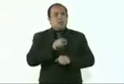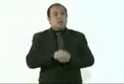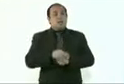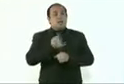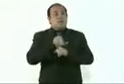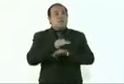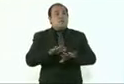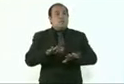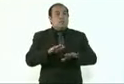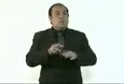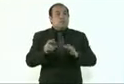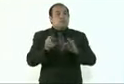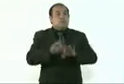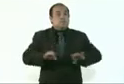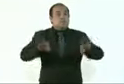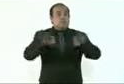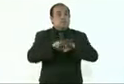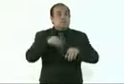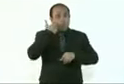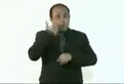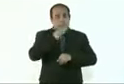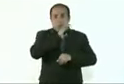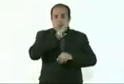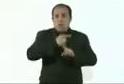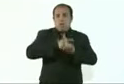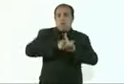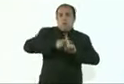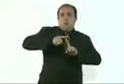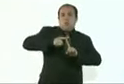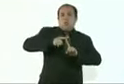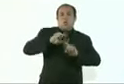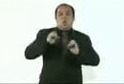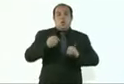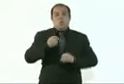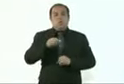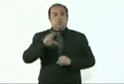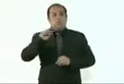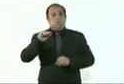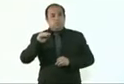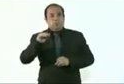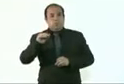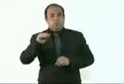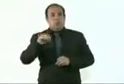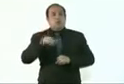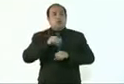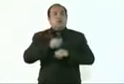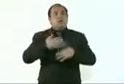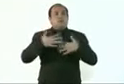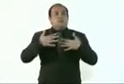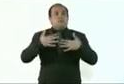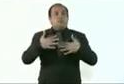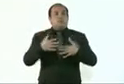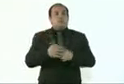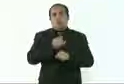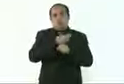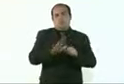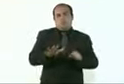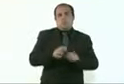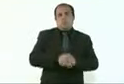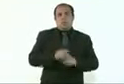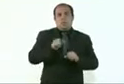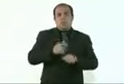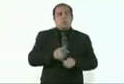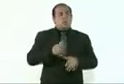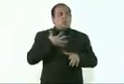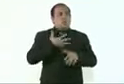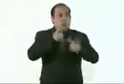la oxigenación que no baje de 90, es suficiente. Y damos seguimiento telefónico, desde luego. Ok, doctora,